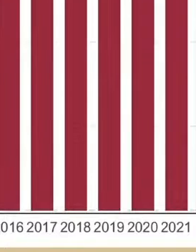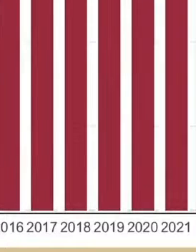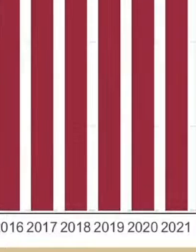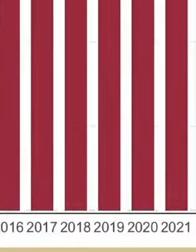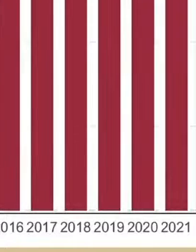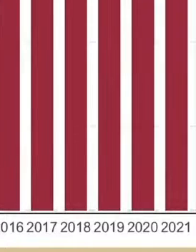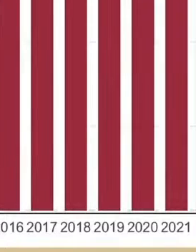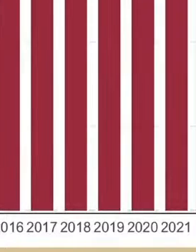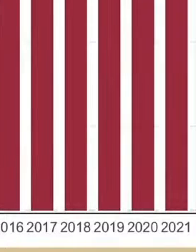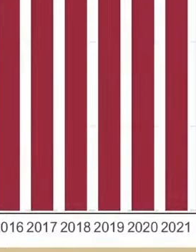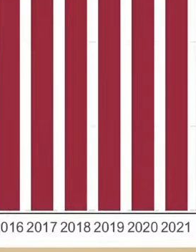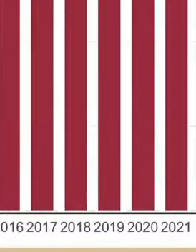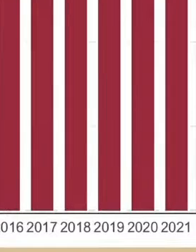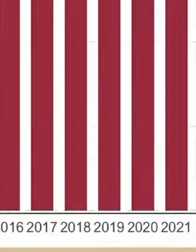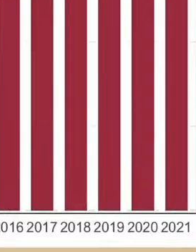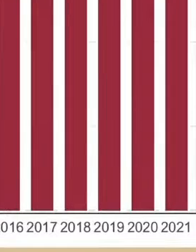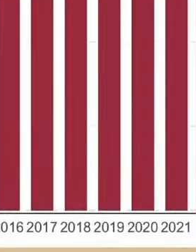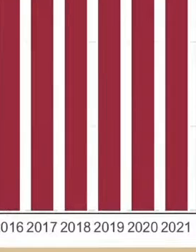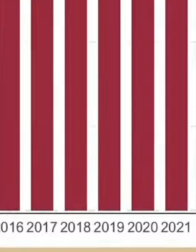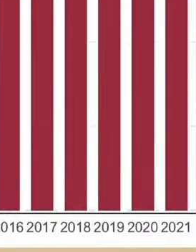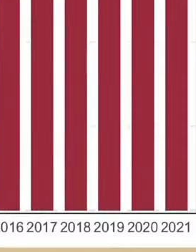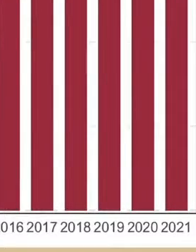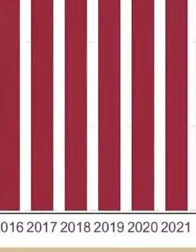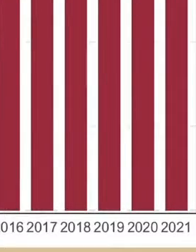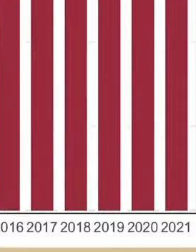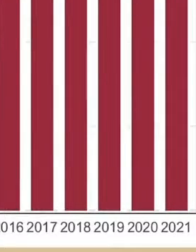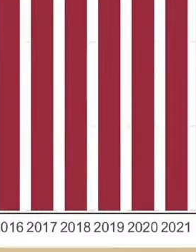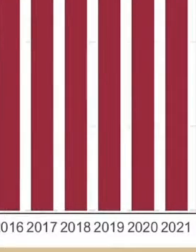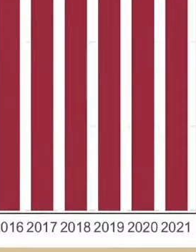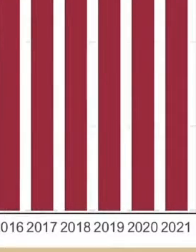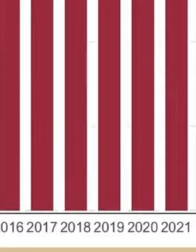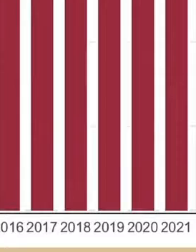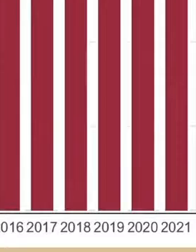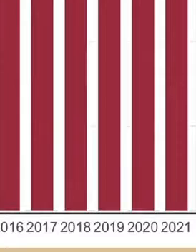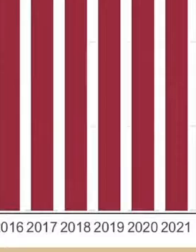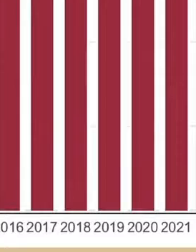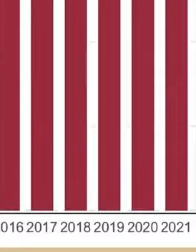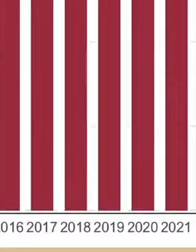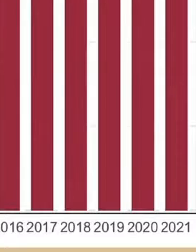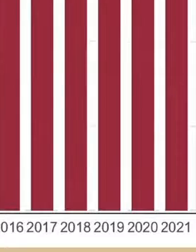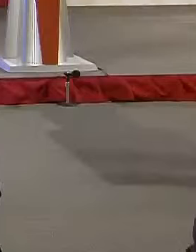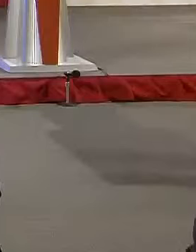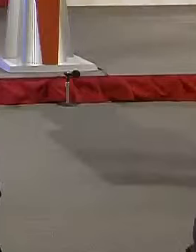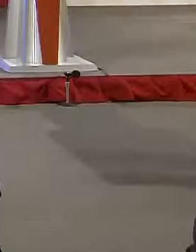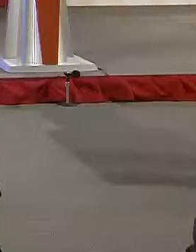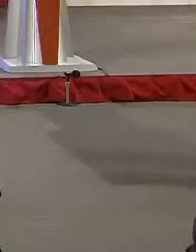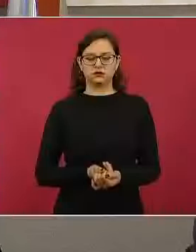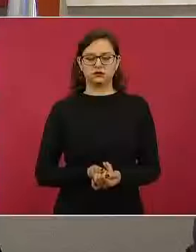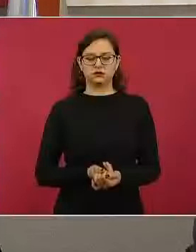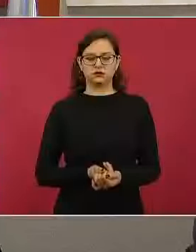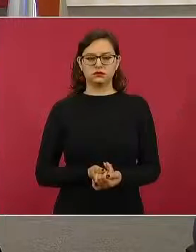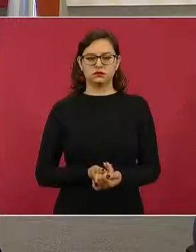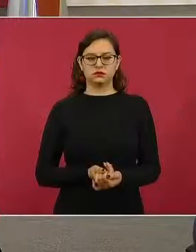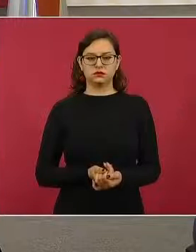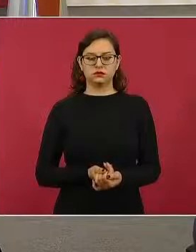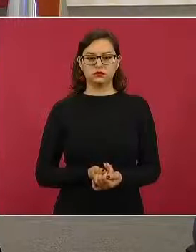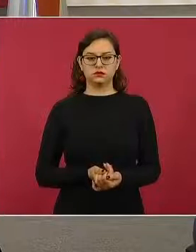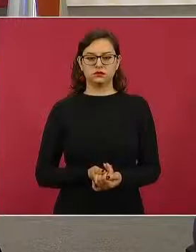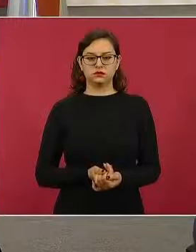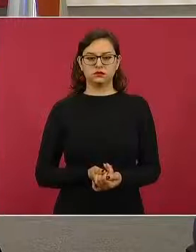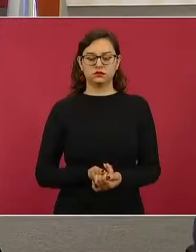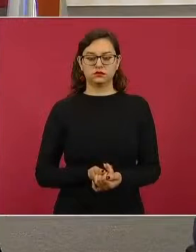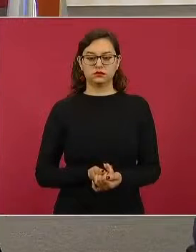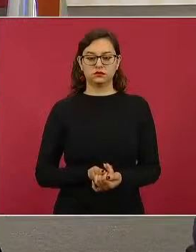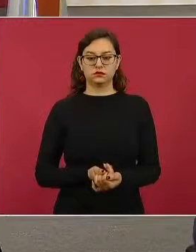de Grupo Modelo, que fue una operación atípica, los 2 años con mayor inversión extranjera directa son en este gobierno.